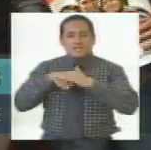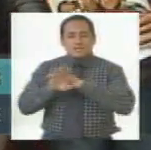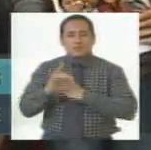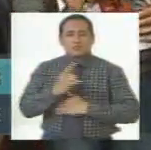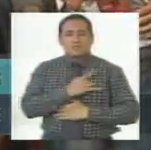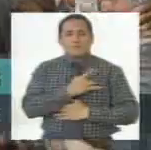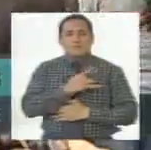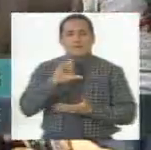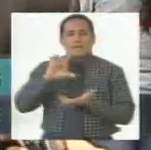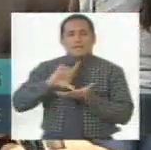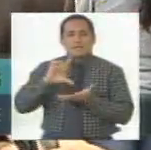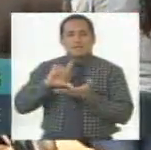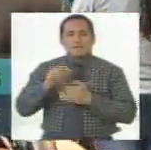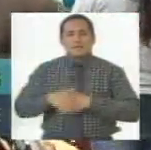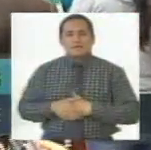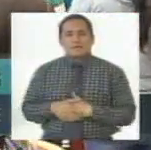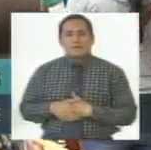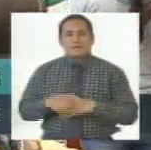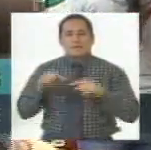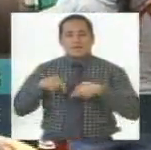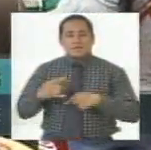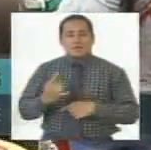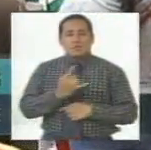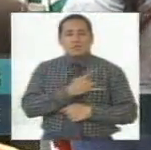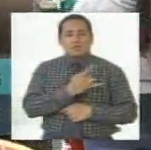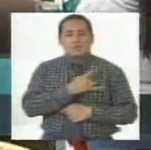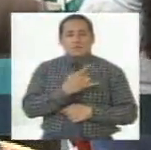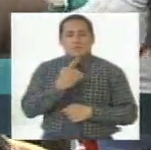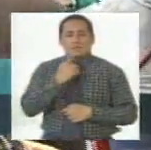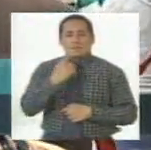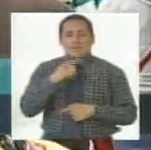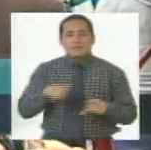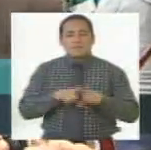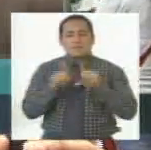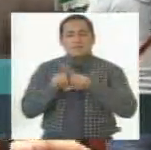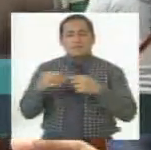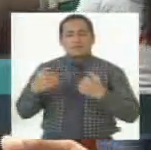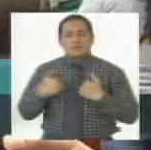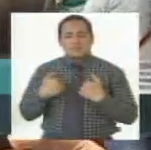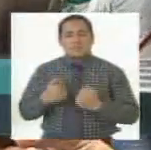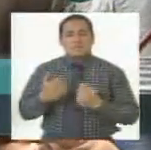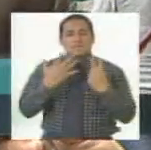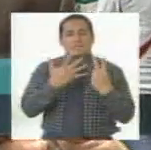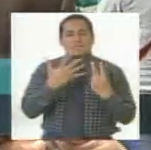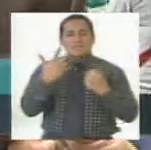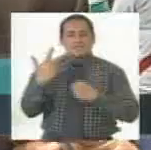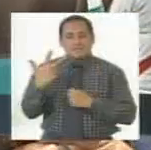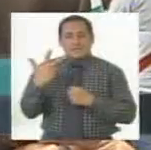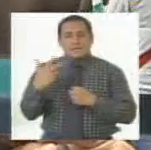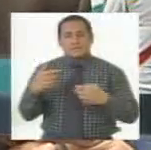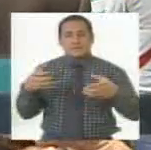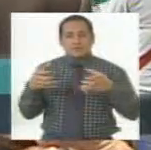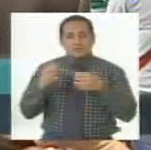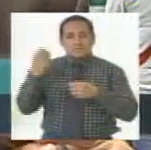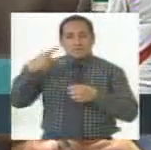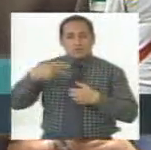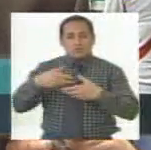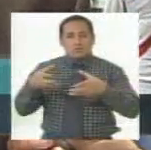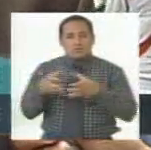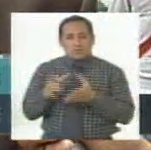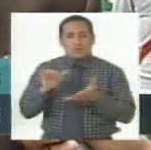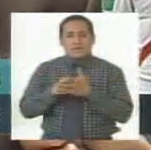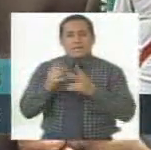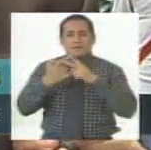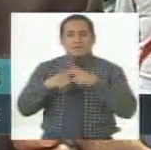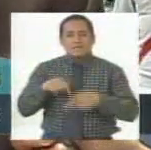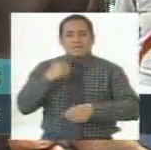en Lima la Universidad Antonio ruis de Montoya acá tenemos 73 becarios de este segundo grupo que ya comienza el